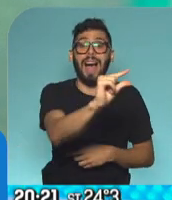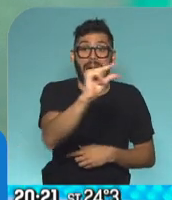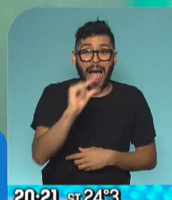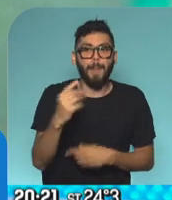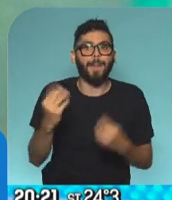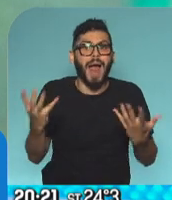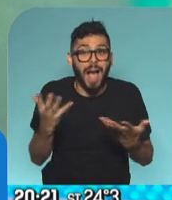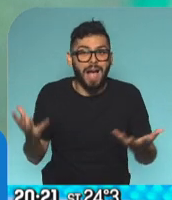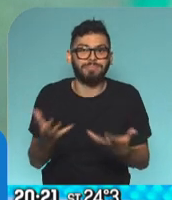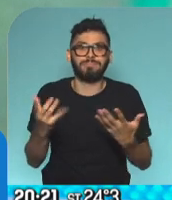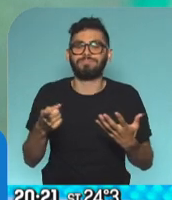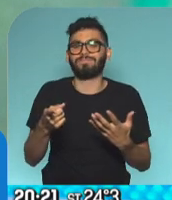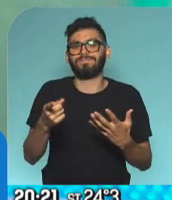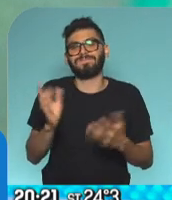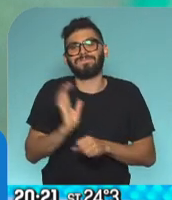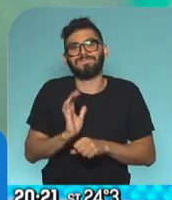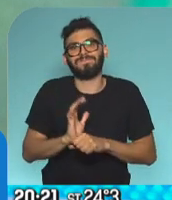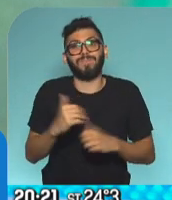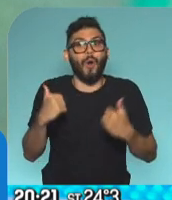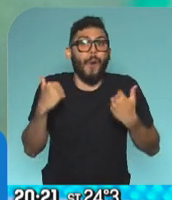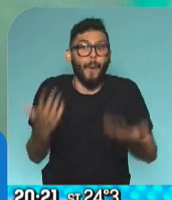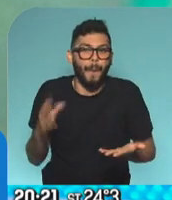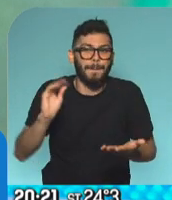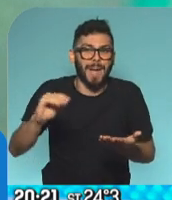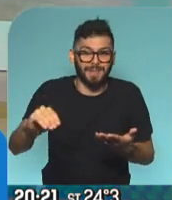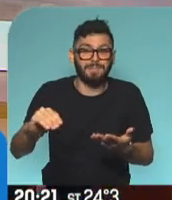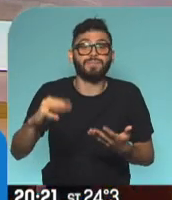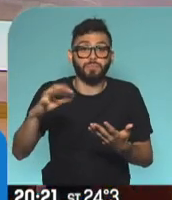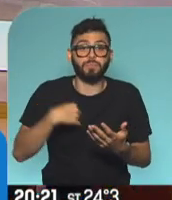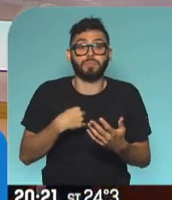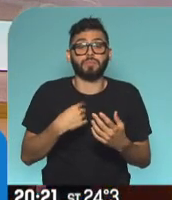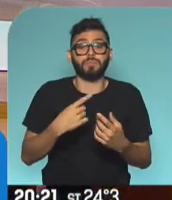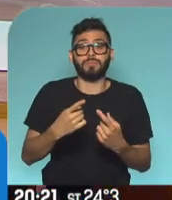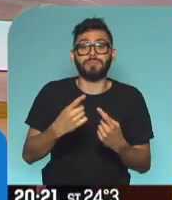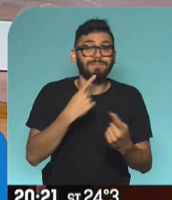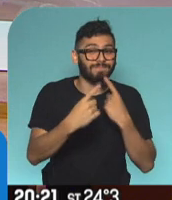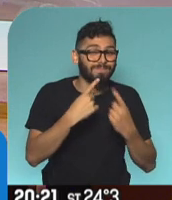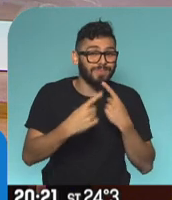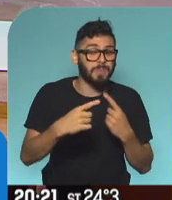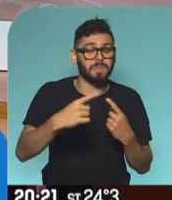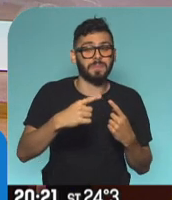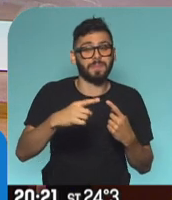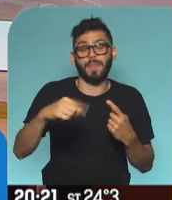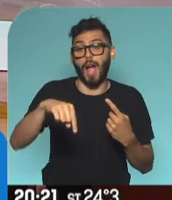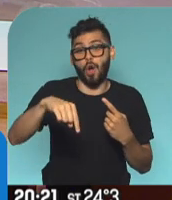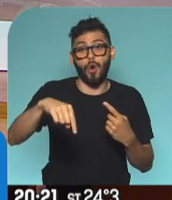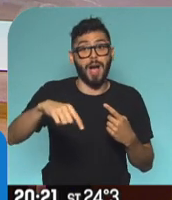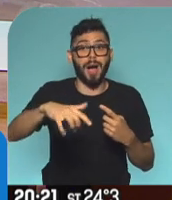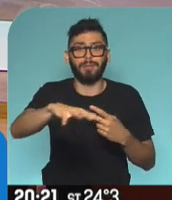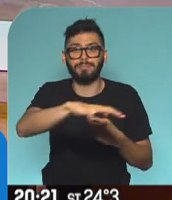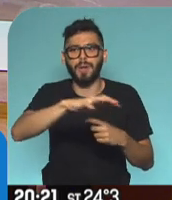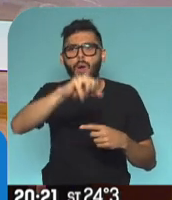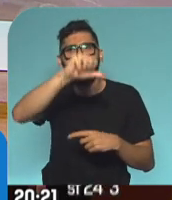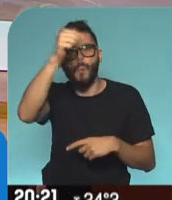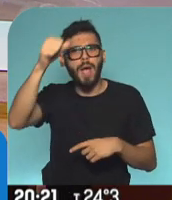estamos viviendo lo que te da la posibilidad preguntaba justamente en los operativos que estamos teniendo en este momento los operativos